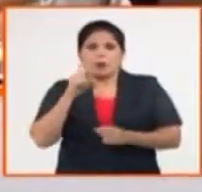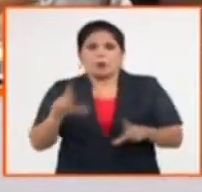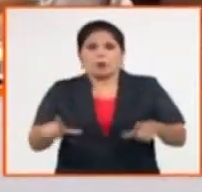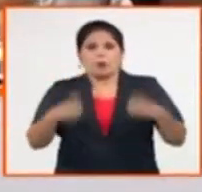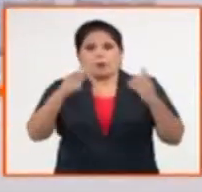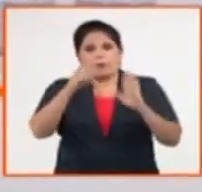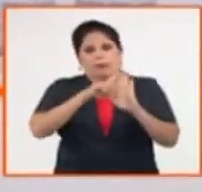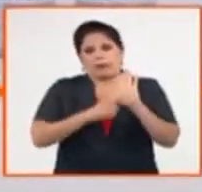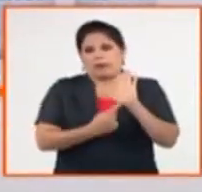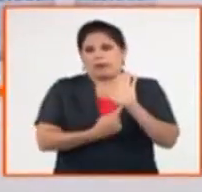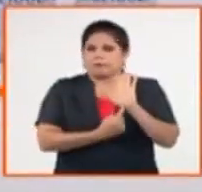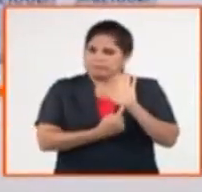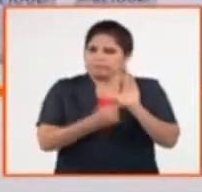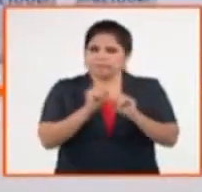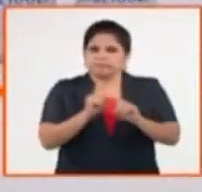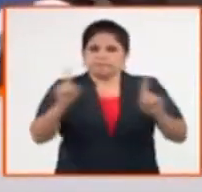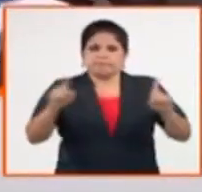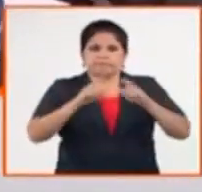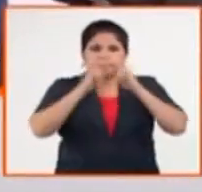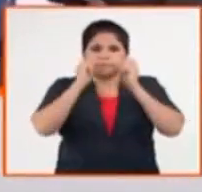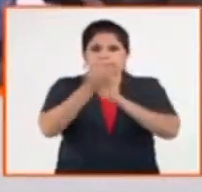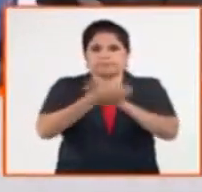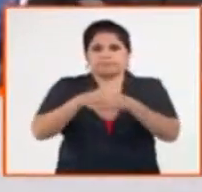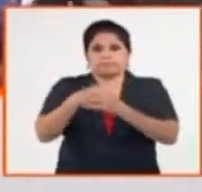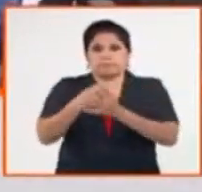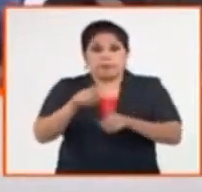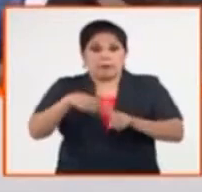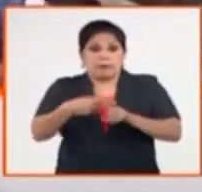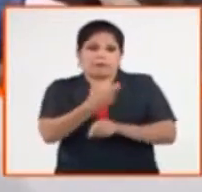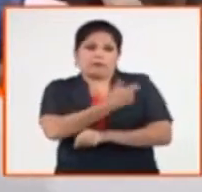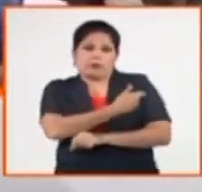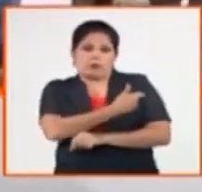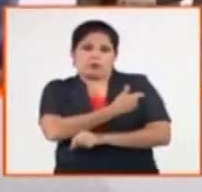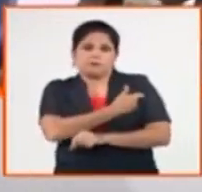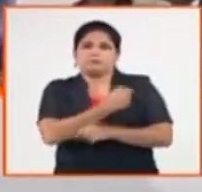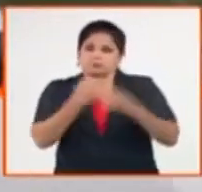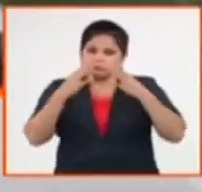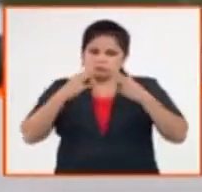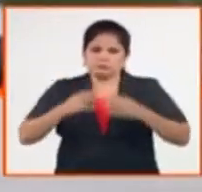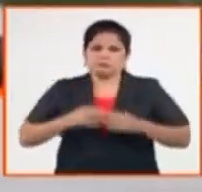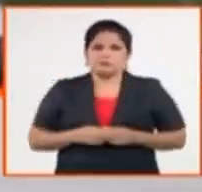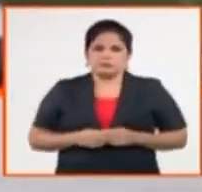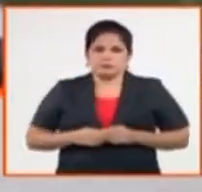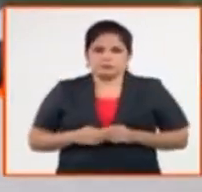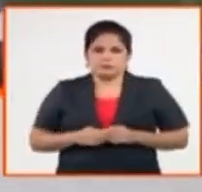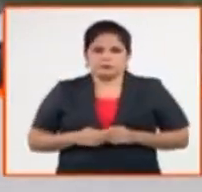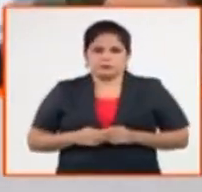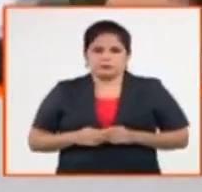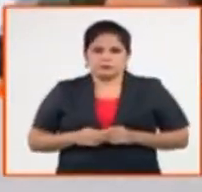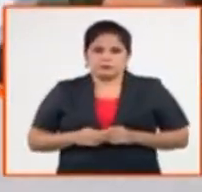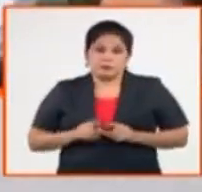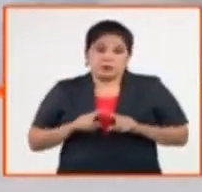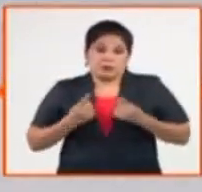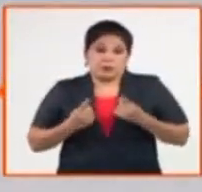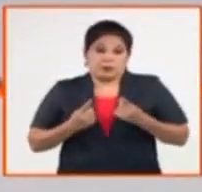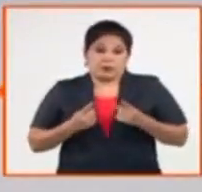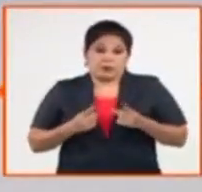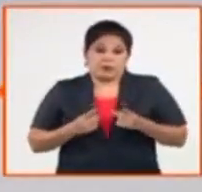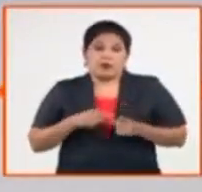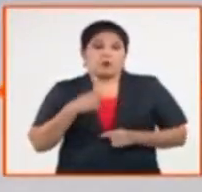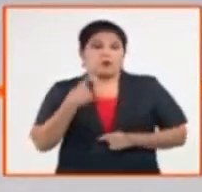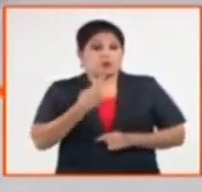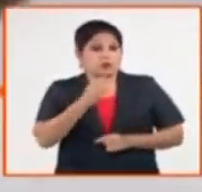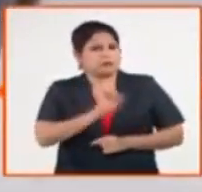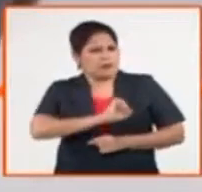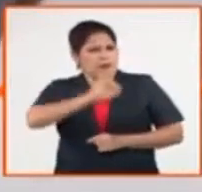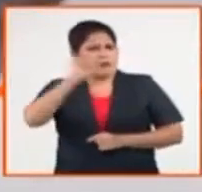medidas higiénico-sanitarias. Con la vacunación y el cumplimiento de las medidas higiénico-sanitarias, con seguridad, nosotros vamos a ganarle